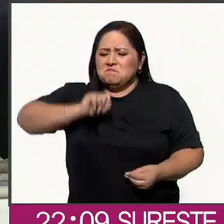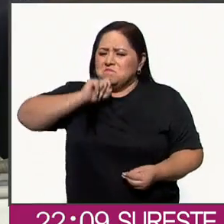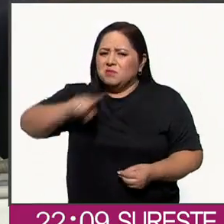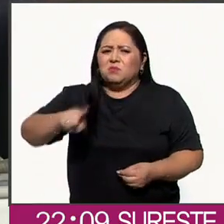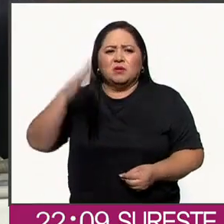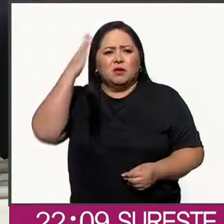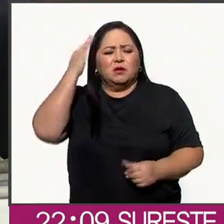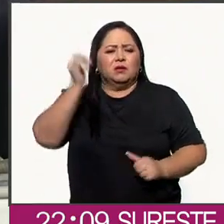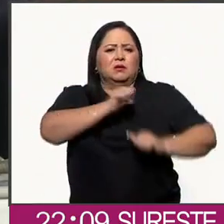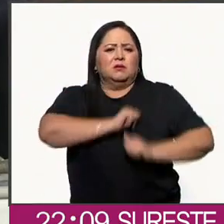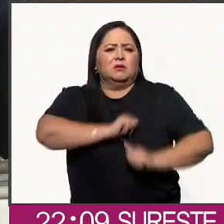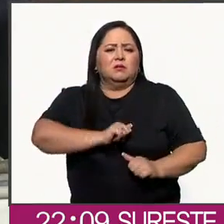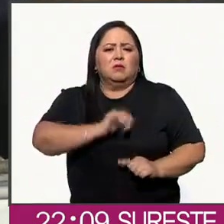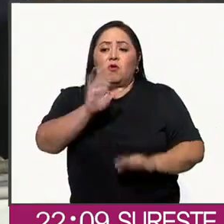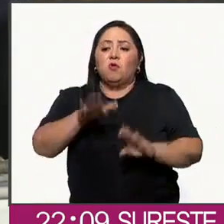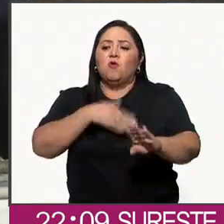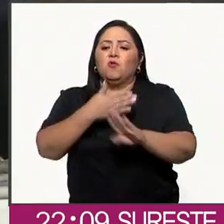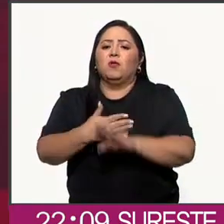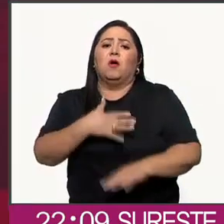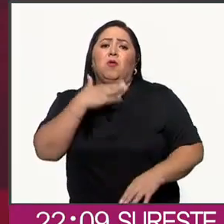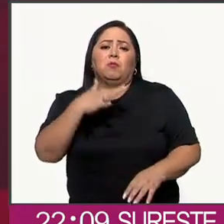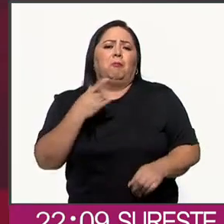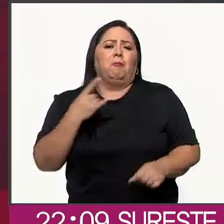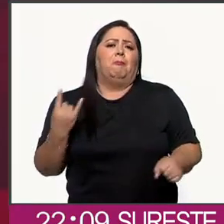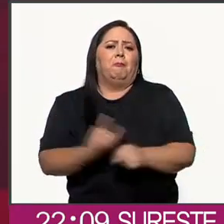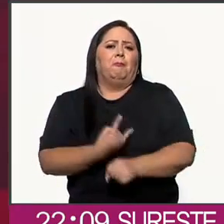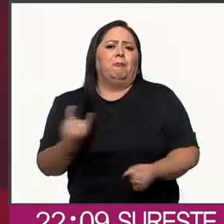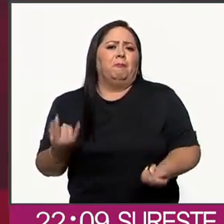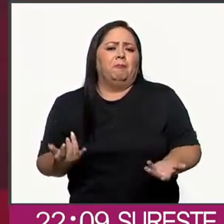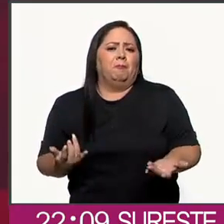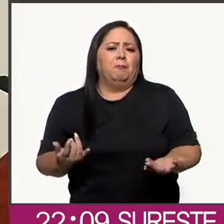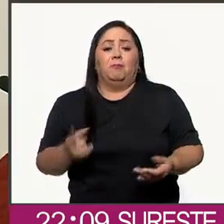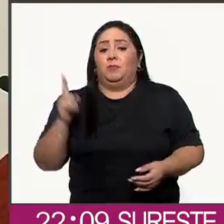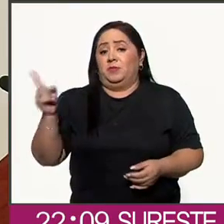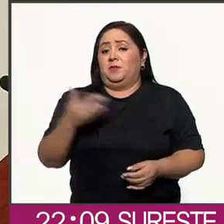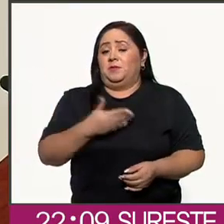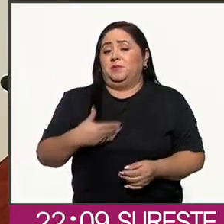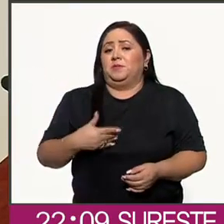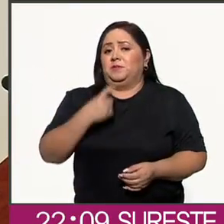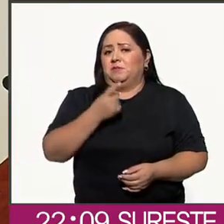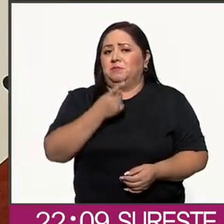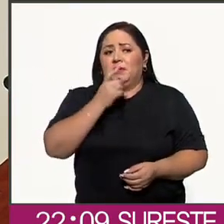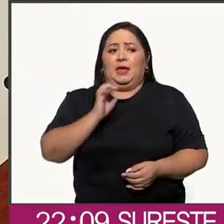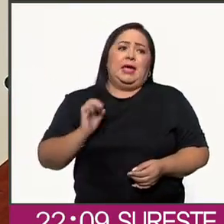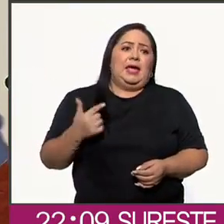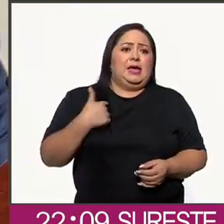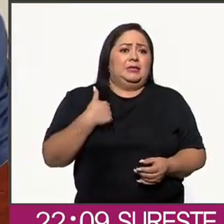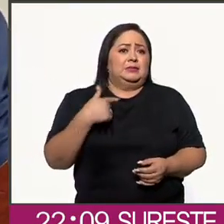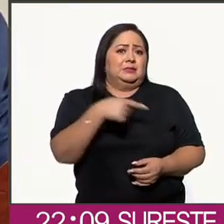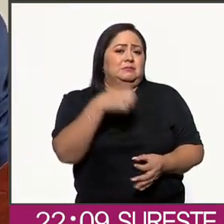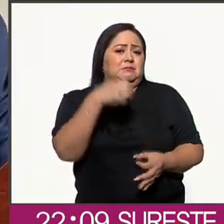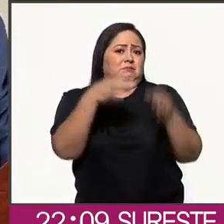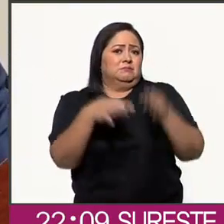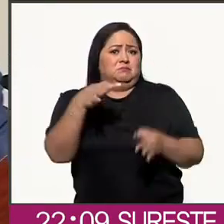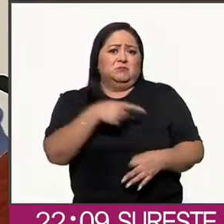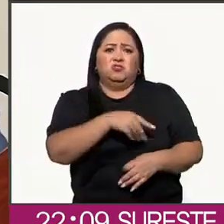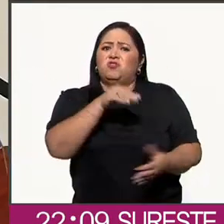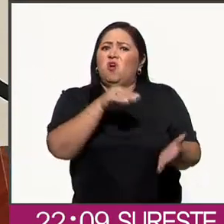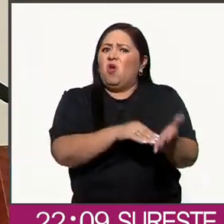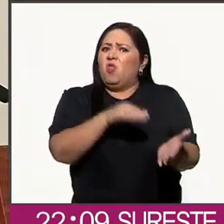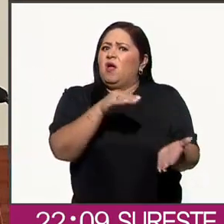encabeza Mexicanos contra la Corrupción. Ahí está un exministro de la Corte que sigue teniendo mucha